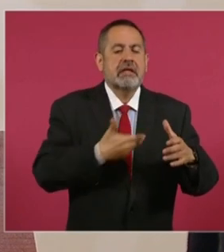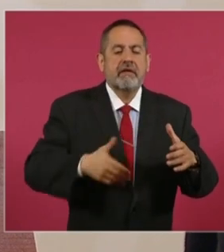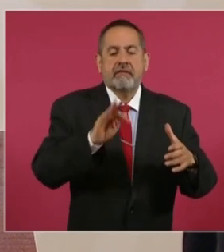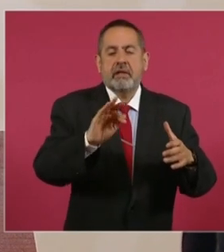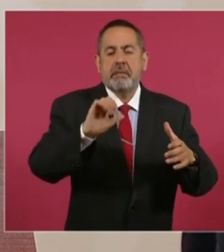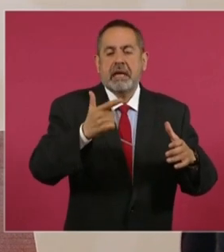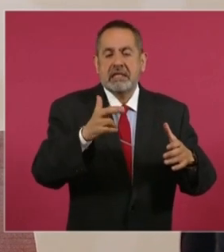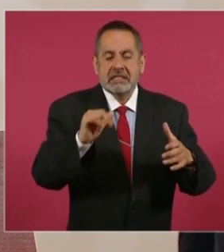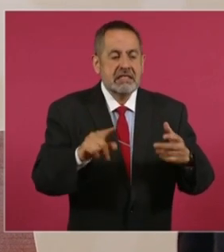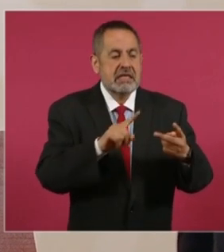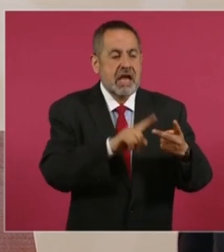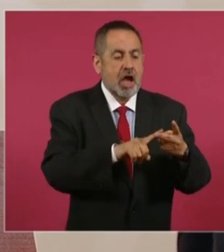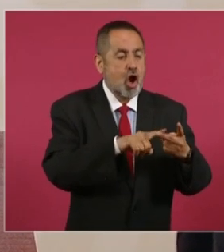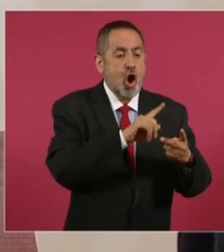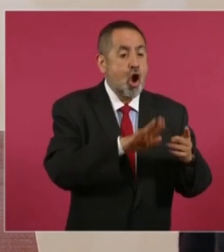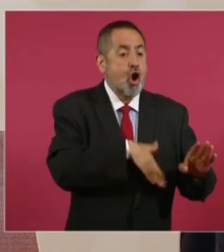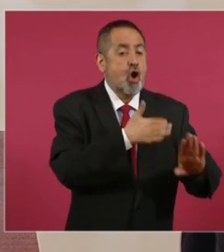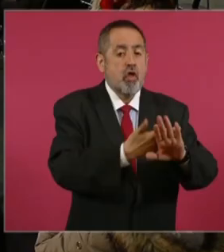contra el general